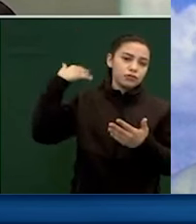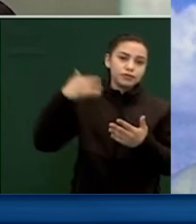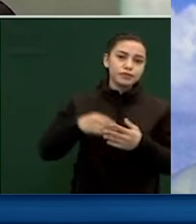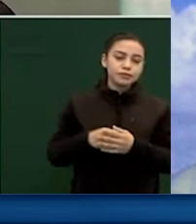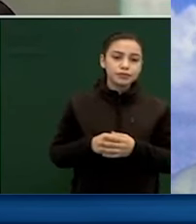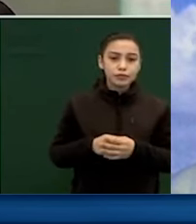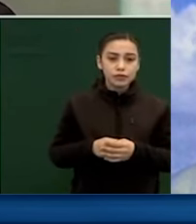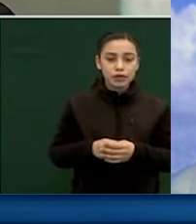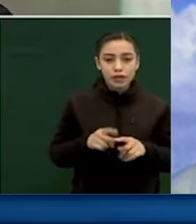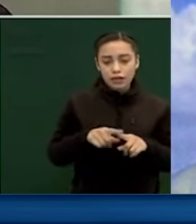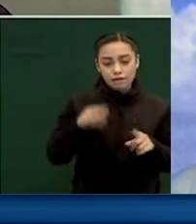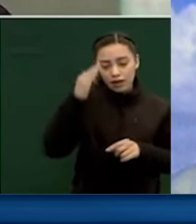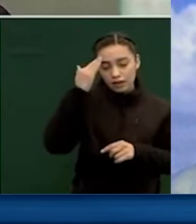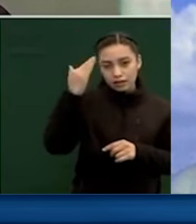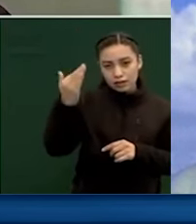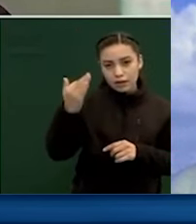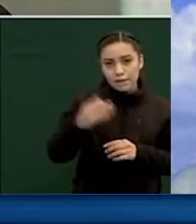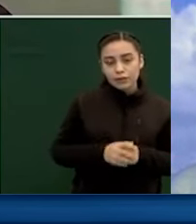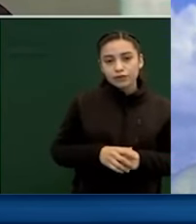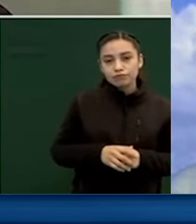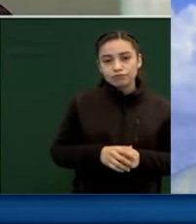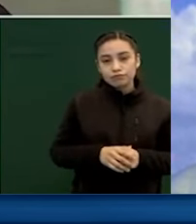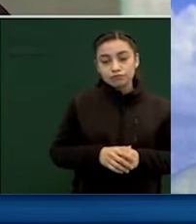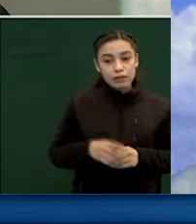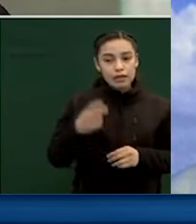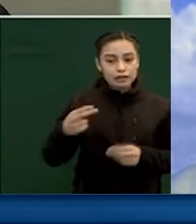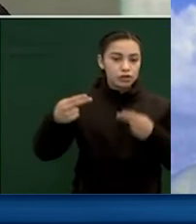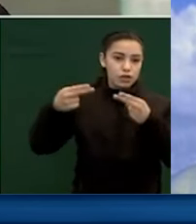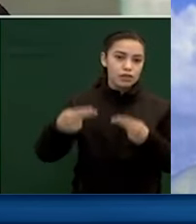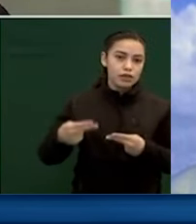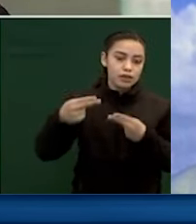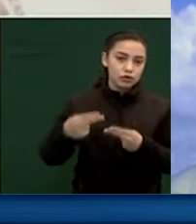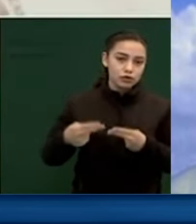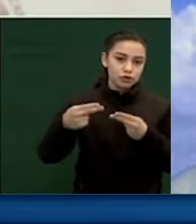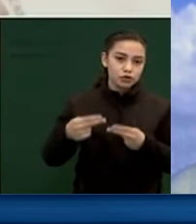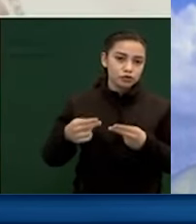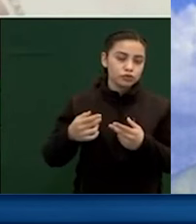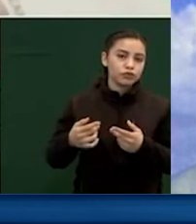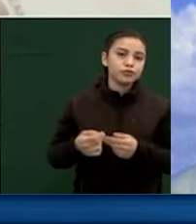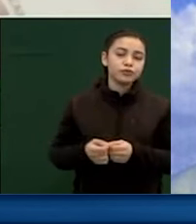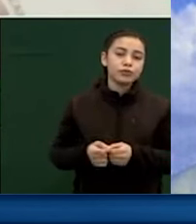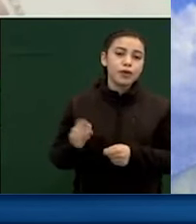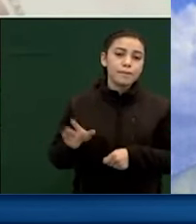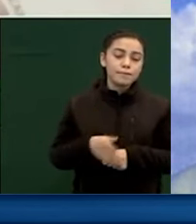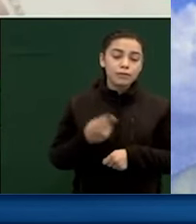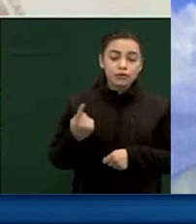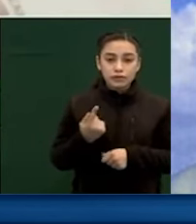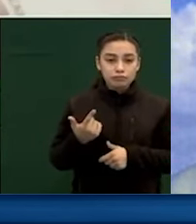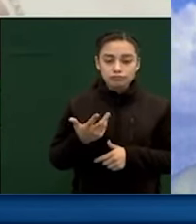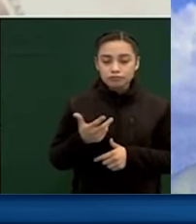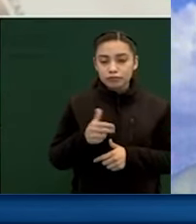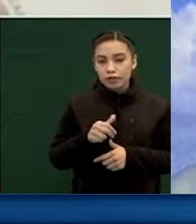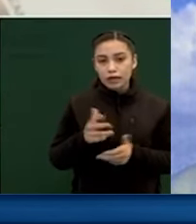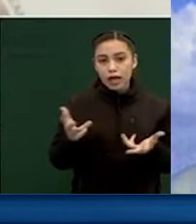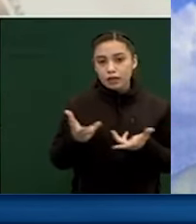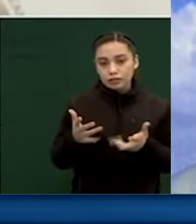este agravio para poder concentrar el poder. De hecho, la parte más sana del sistema de justicia, que es la